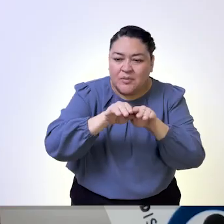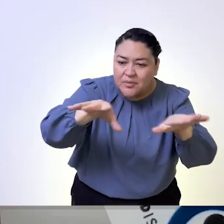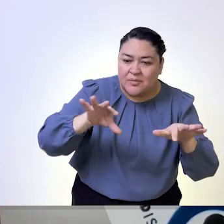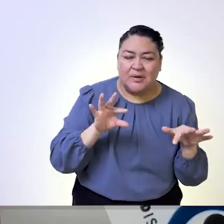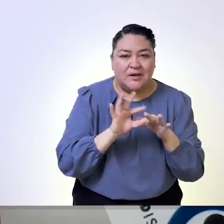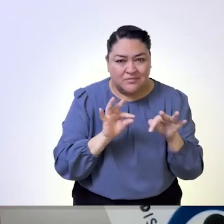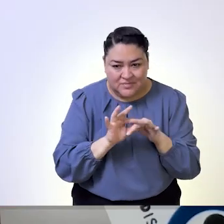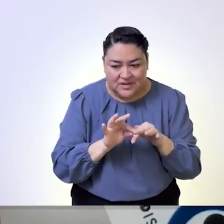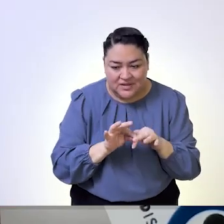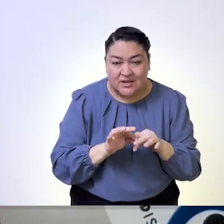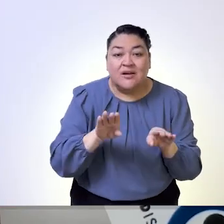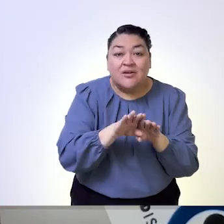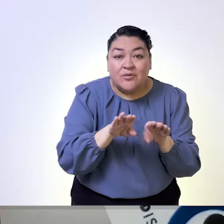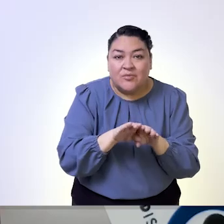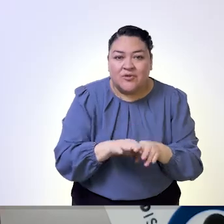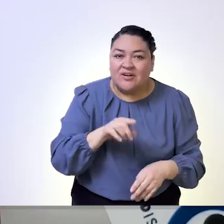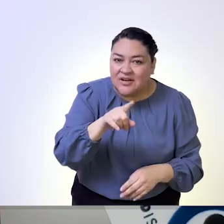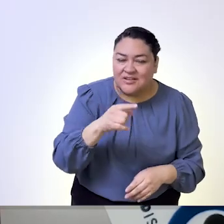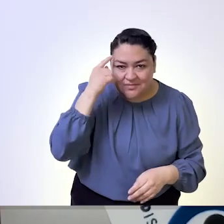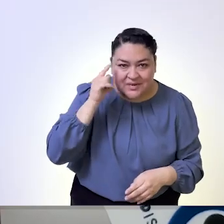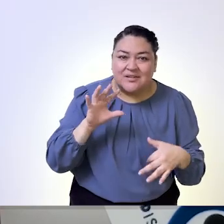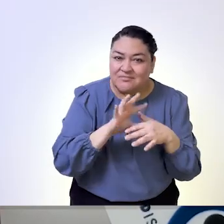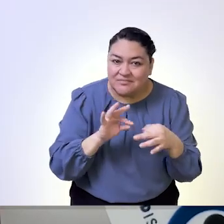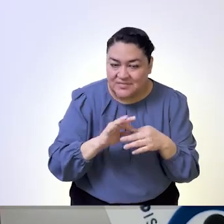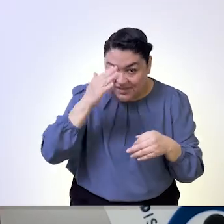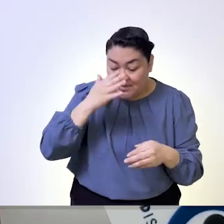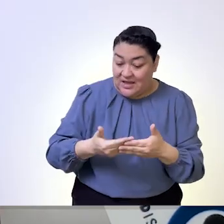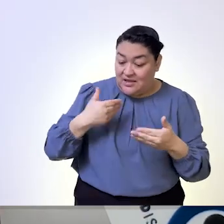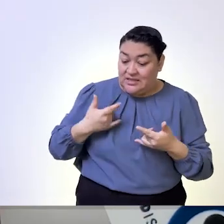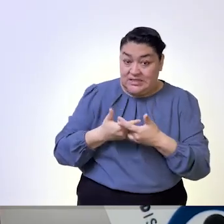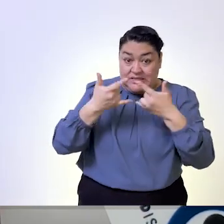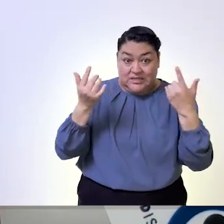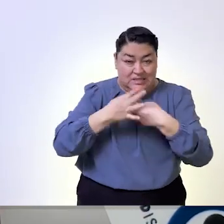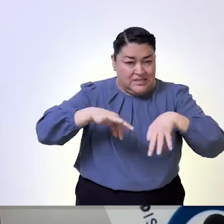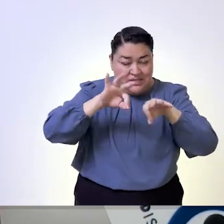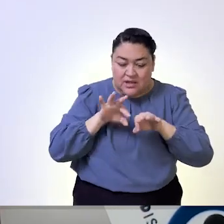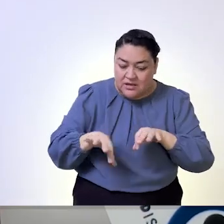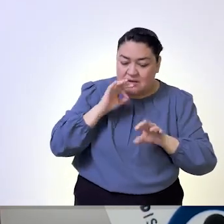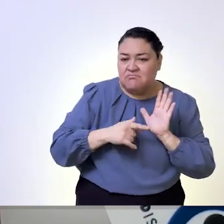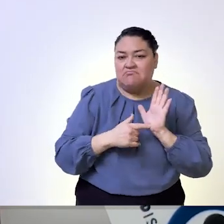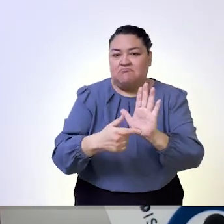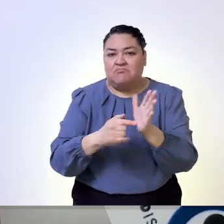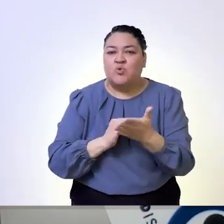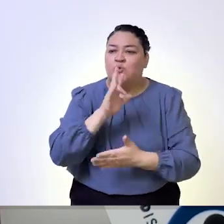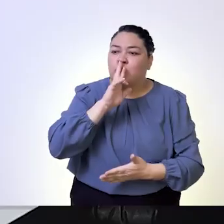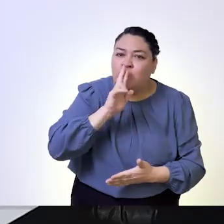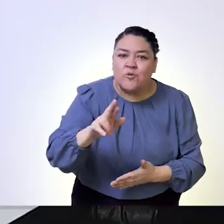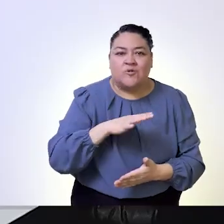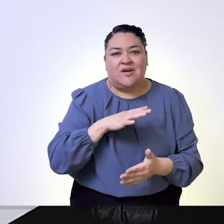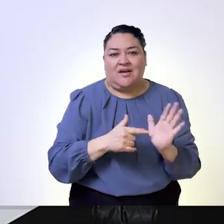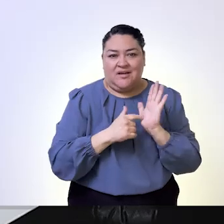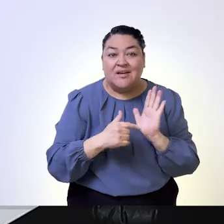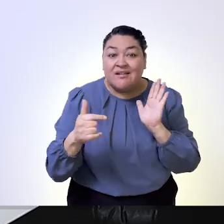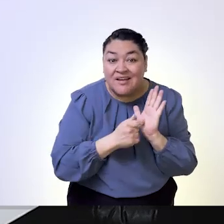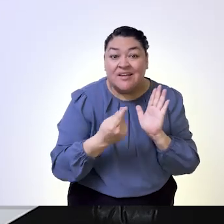difundir o exponer de una mejor manera, mucho más eficaz, esos casos emblemáticos que ha resuelto el